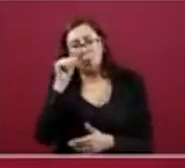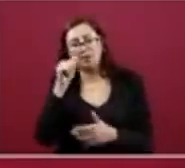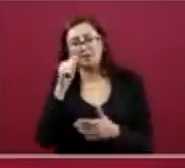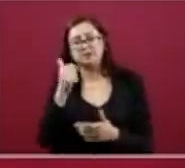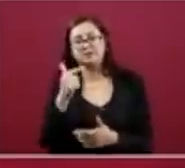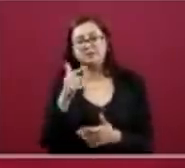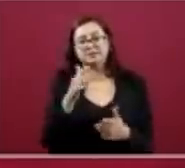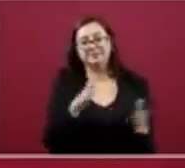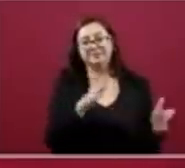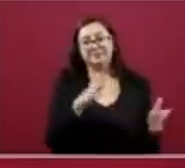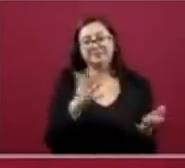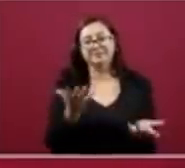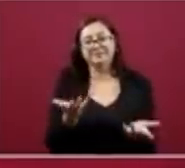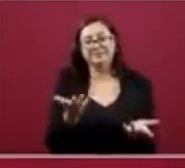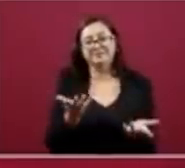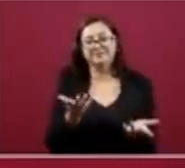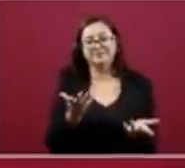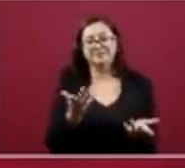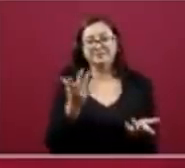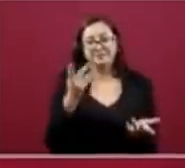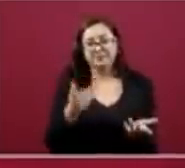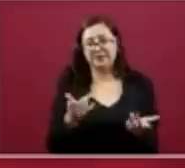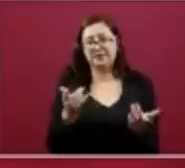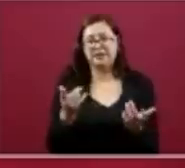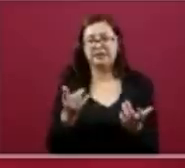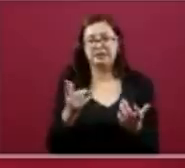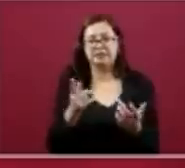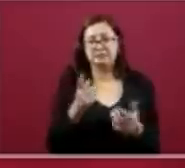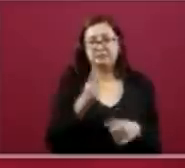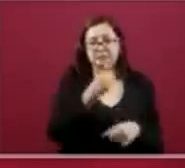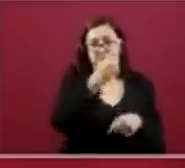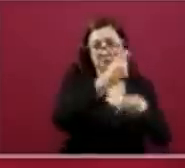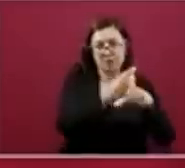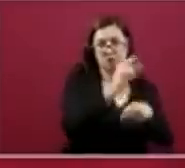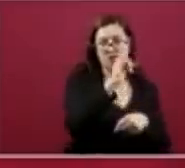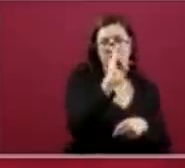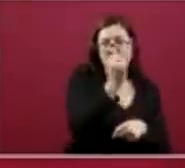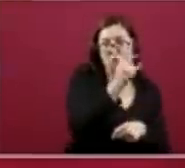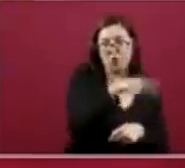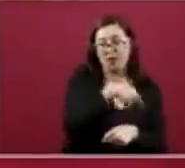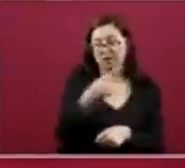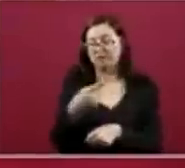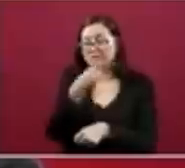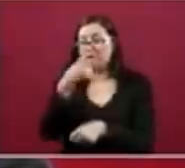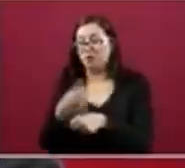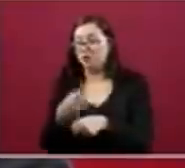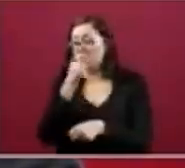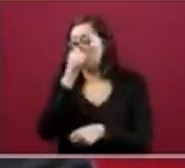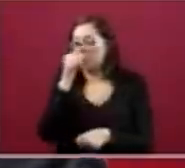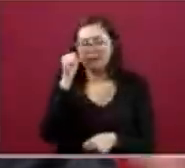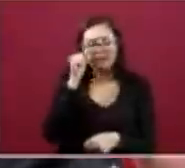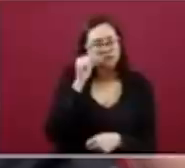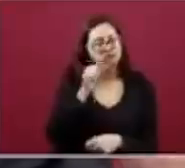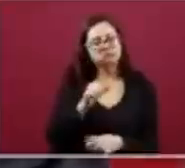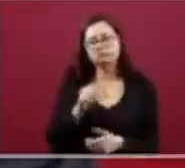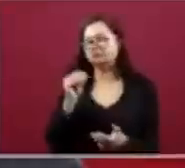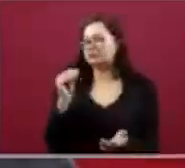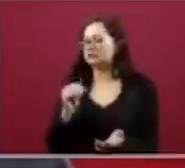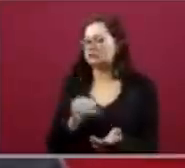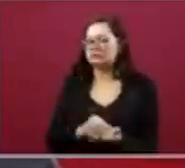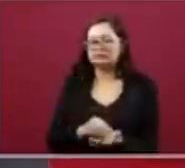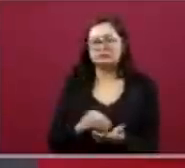que iniciamos el operativo después de Tijuana, todavía no podemos